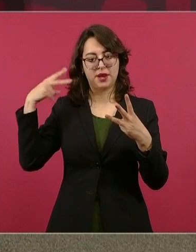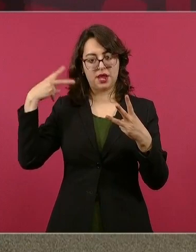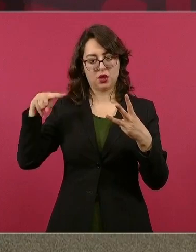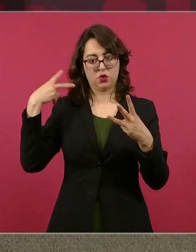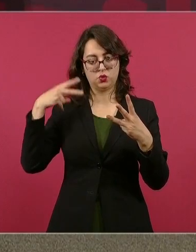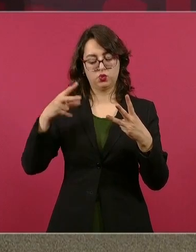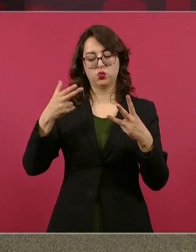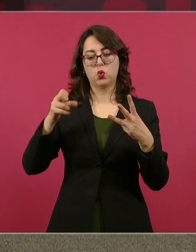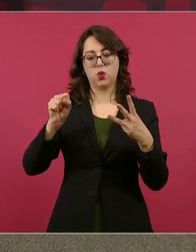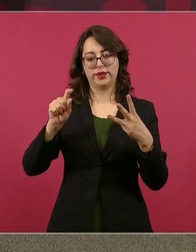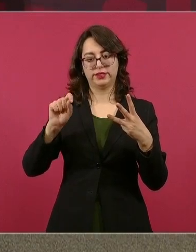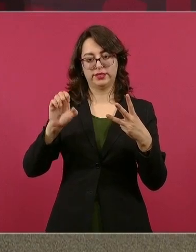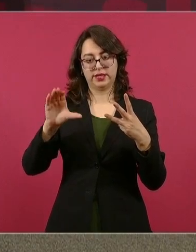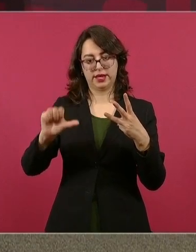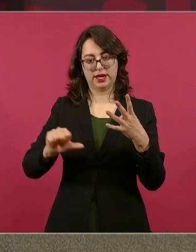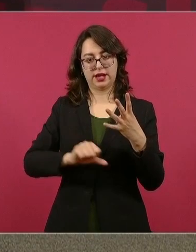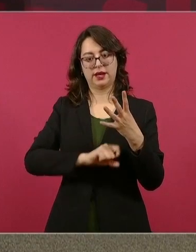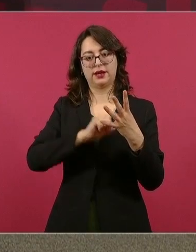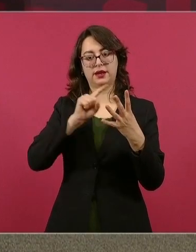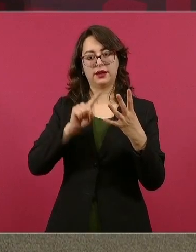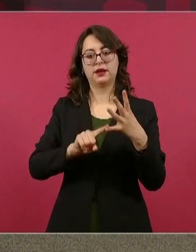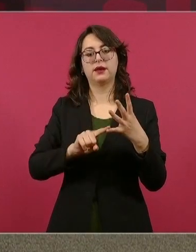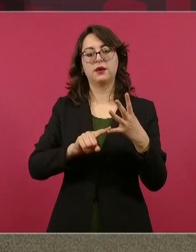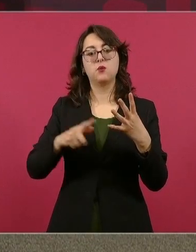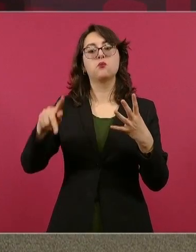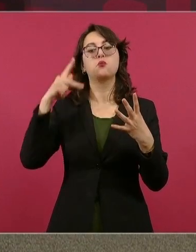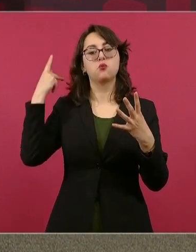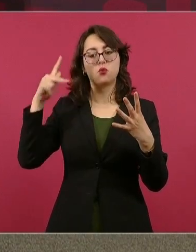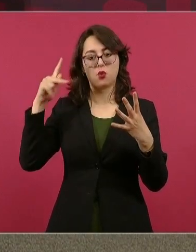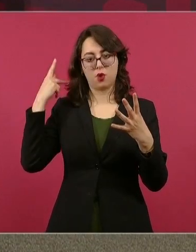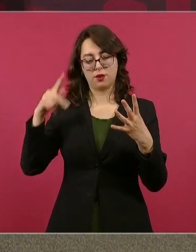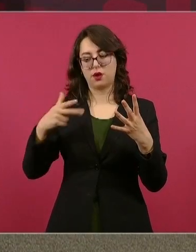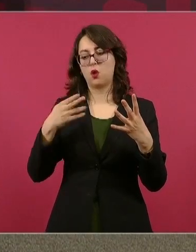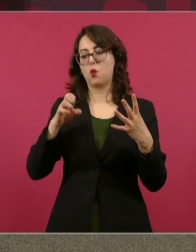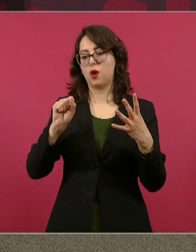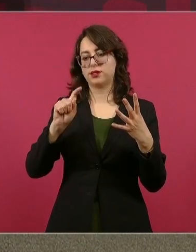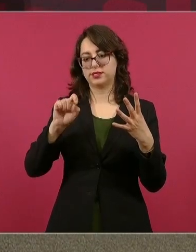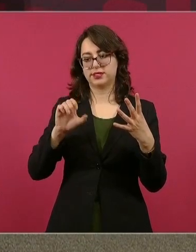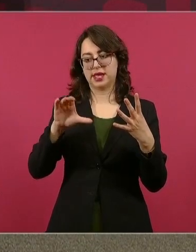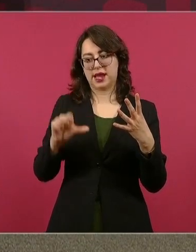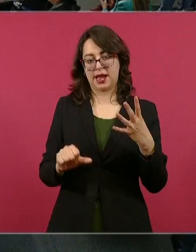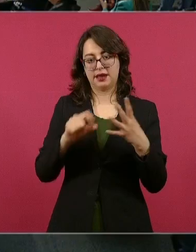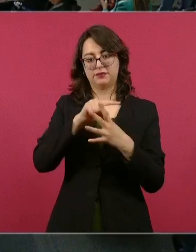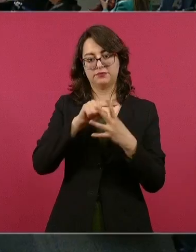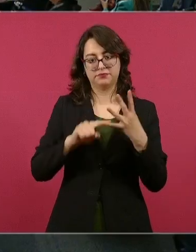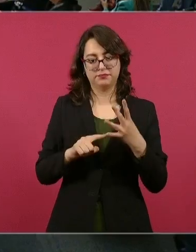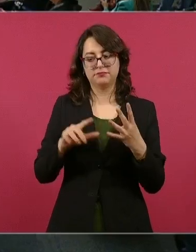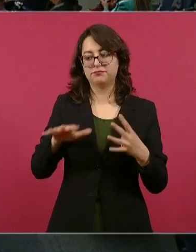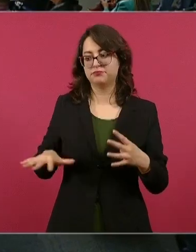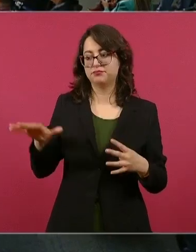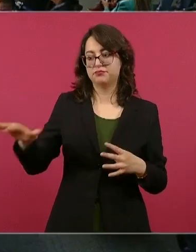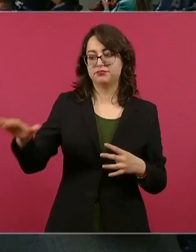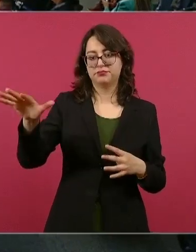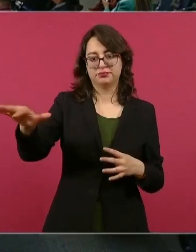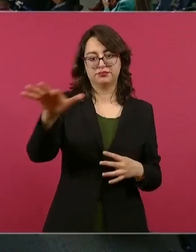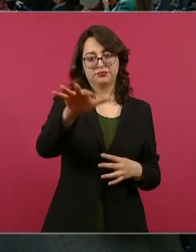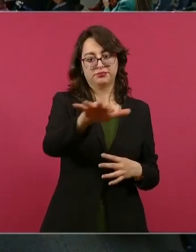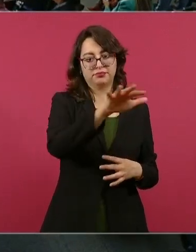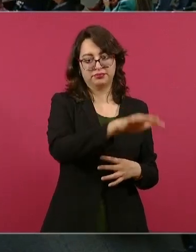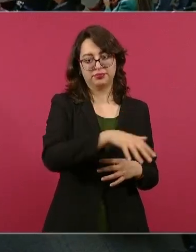Veracruzana y en la Huasteca Poblana, que también hay, además de la